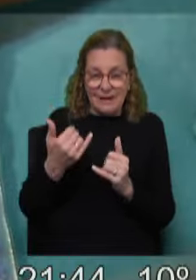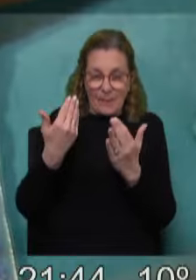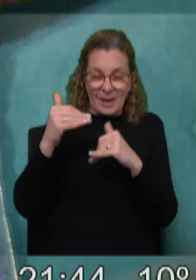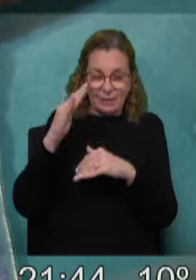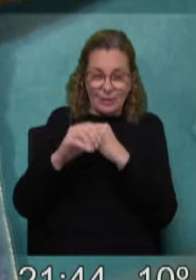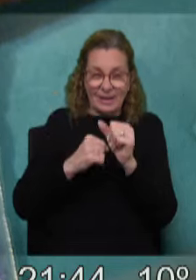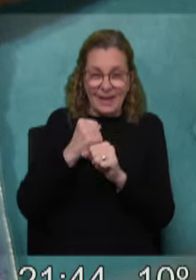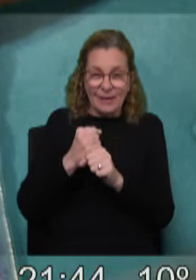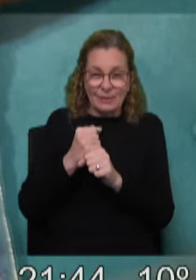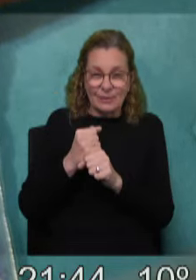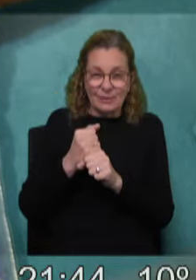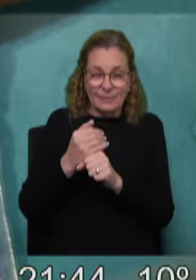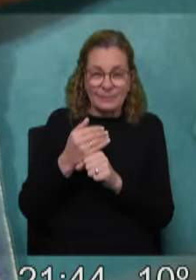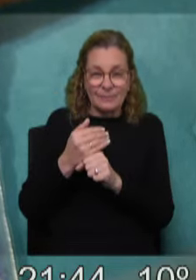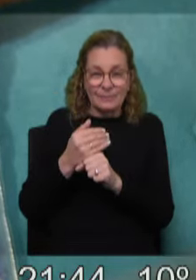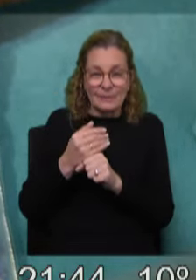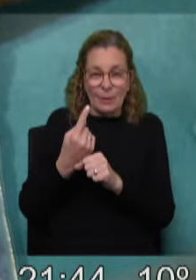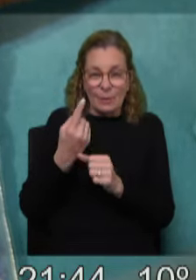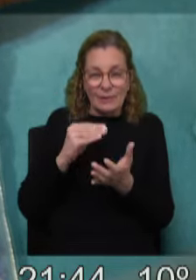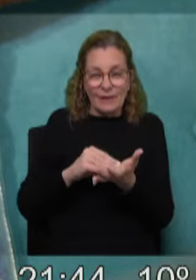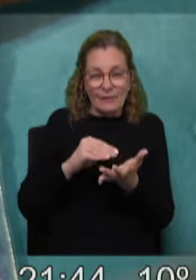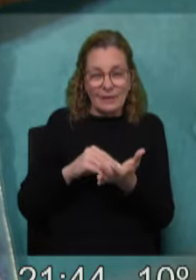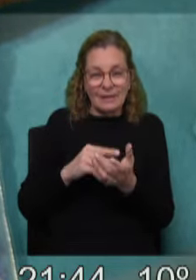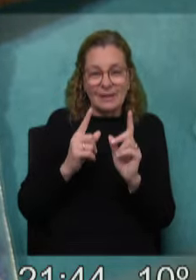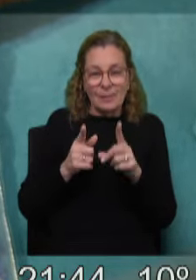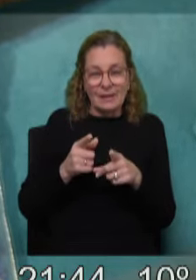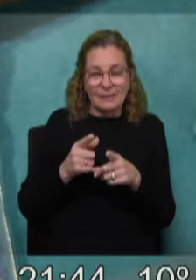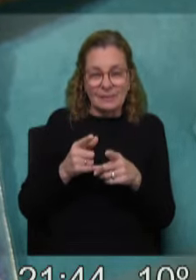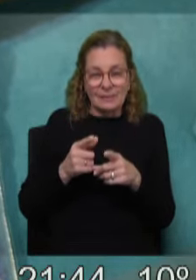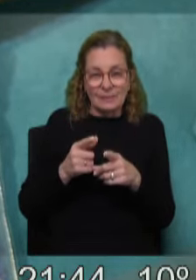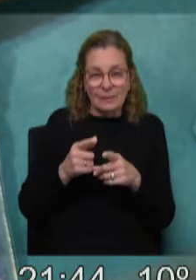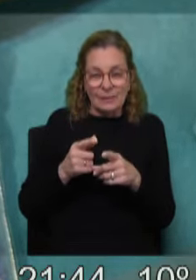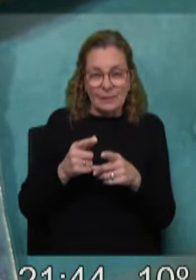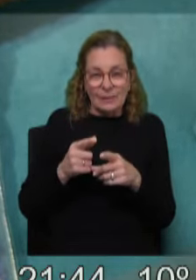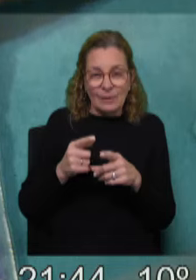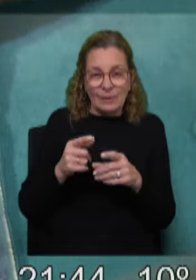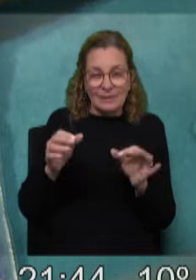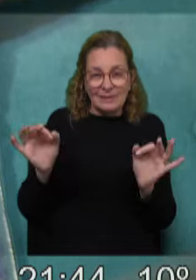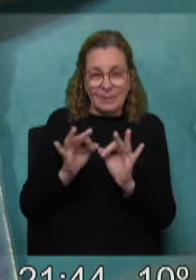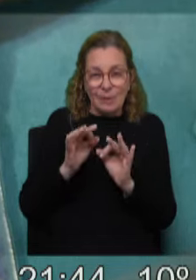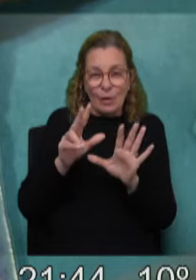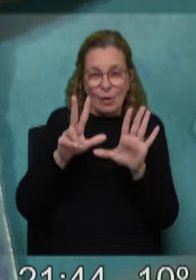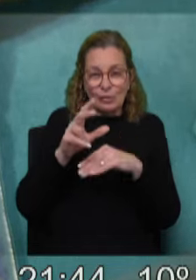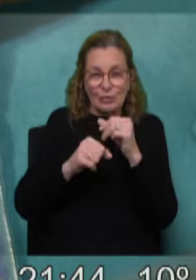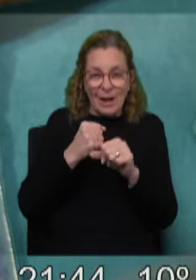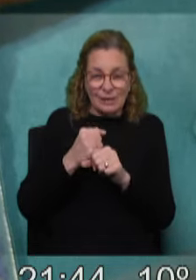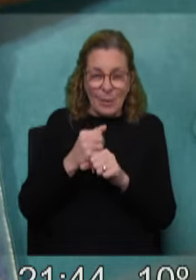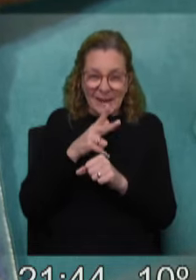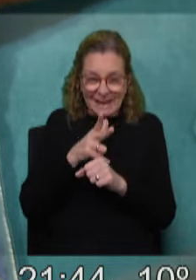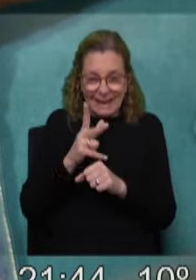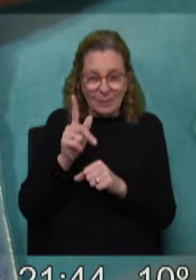ahora puede cantar. No, ya había cantado alguna vez. Con Kiko cantó cuando presentamos el disco con Kiko, habíamos hecho un tema con ella que ahí tenía 8 años, no sé cuánto.